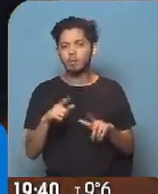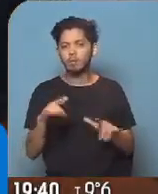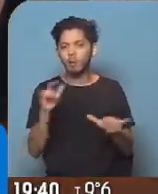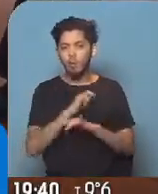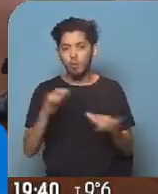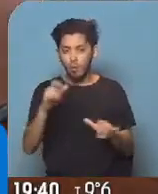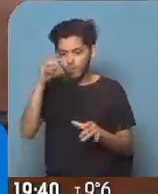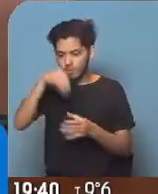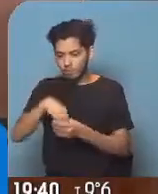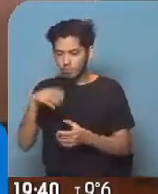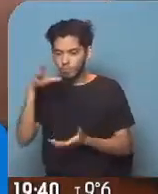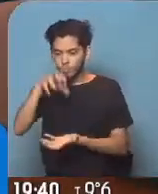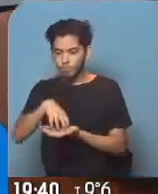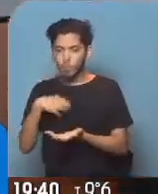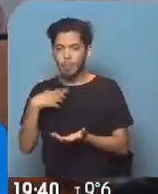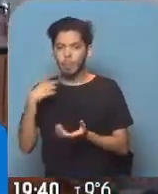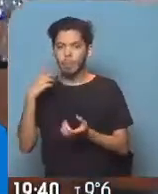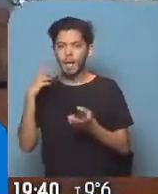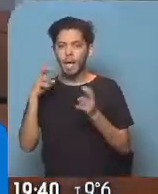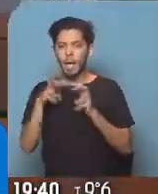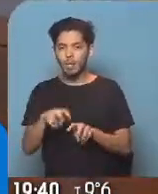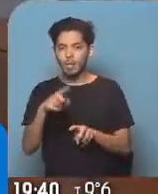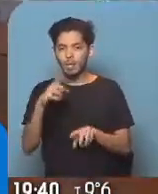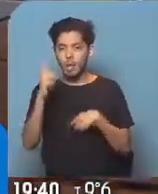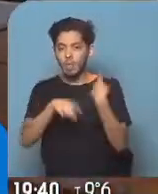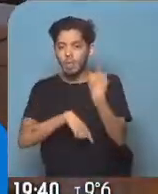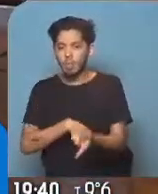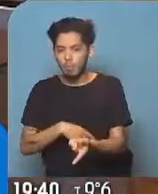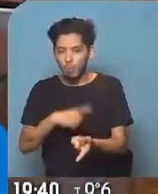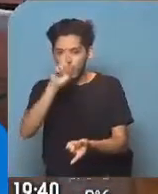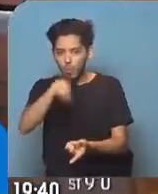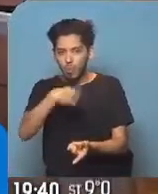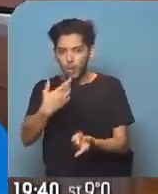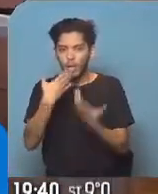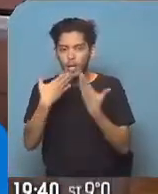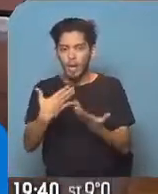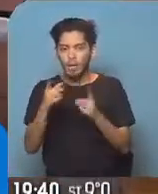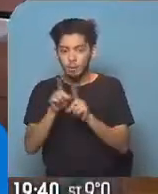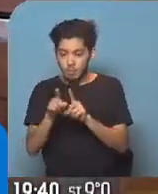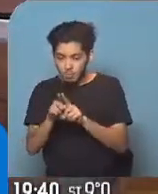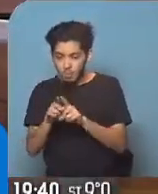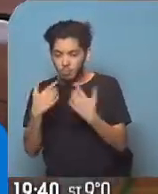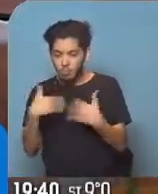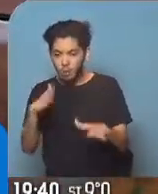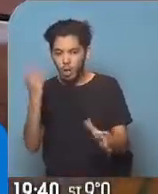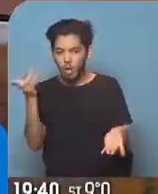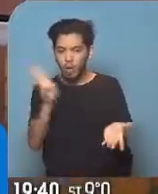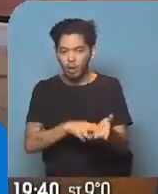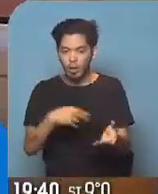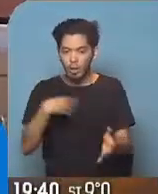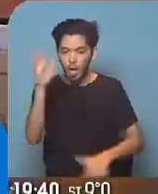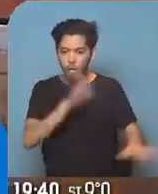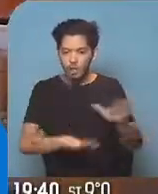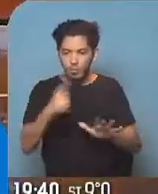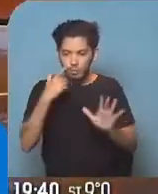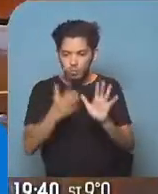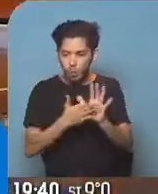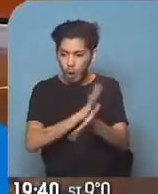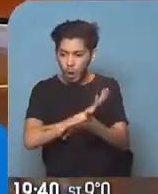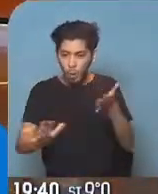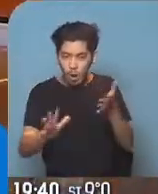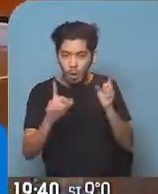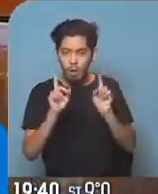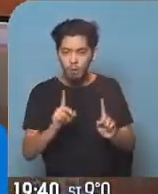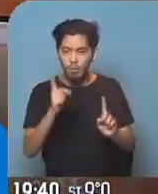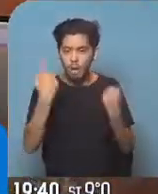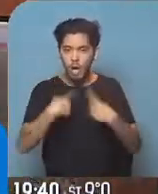de la auditoría que se hizo con posterioridad que permitió reconstruir con evidencias lo que había